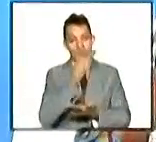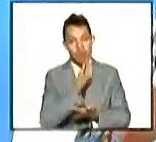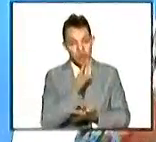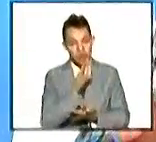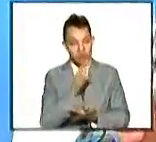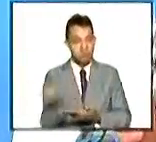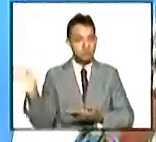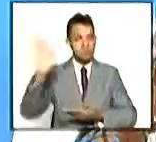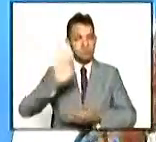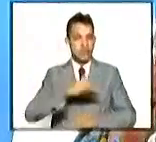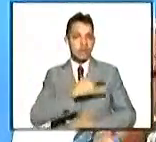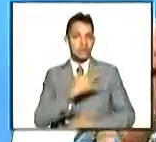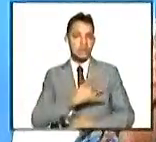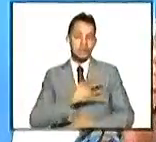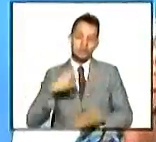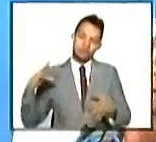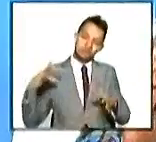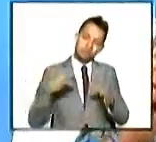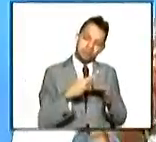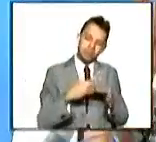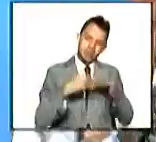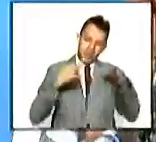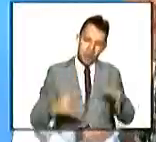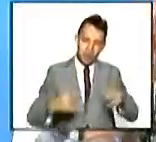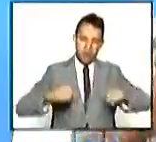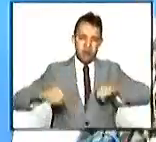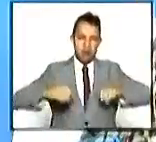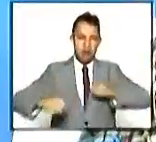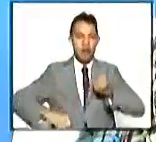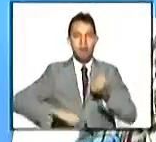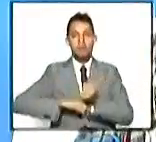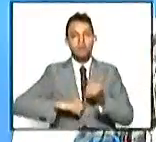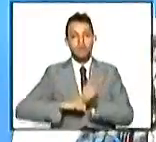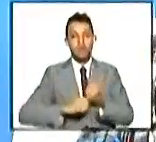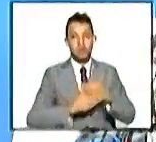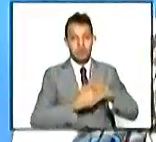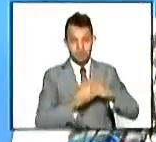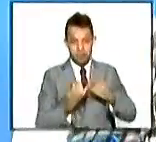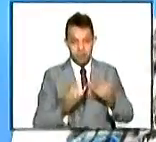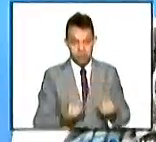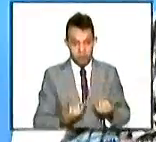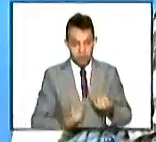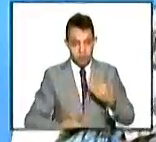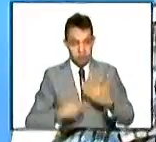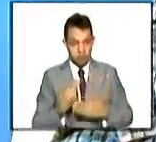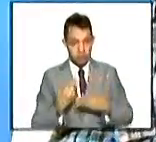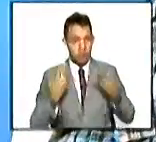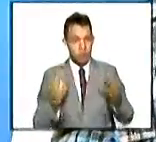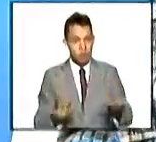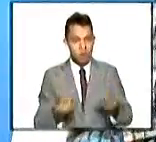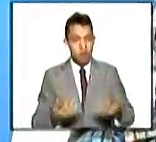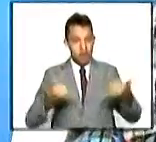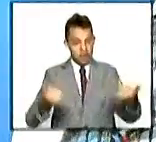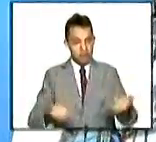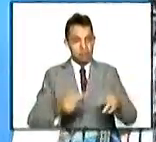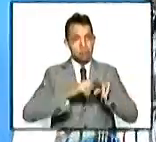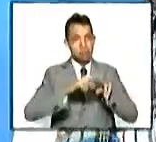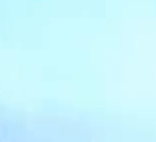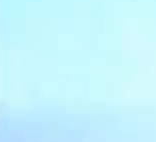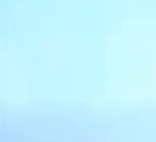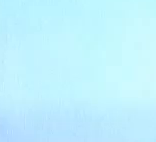como ese mensaje que nos llega profundamente, ese mensaje que nos invita a reflexionar. Y ya regresamos en directo desde Manizales, Conexión